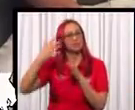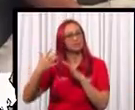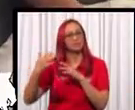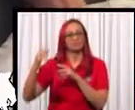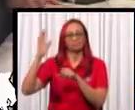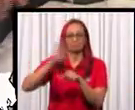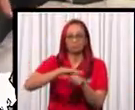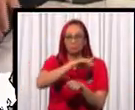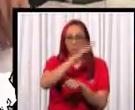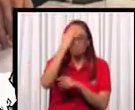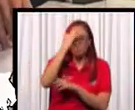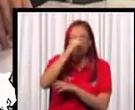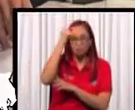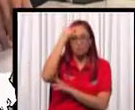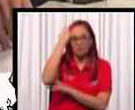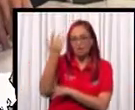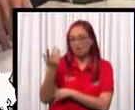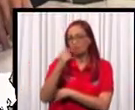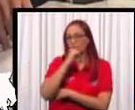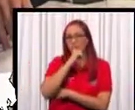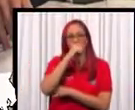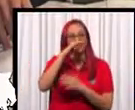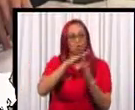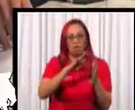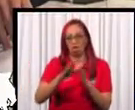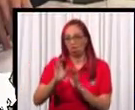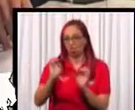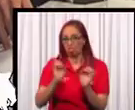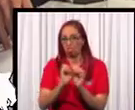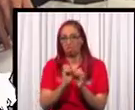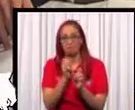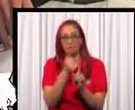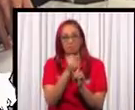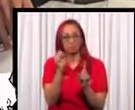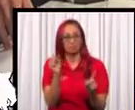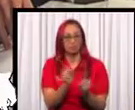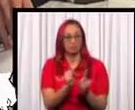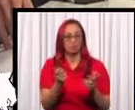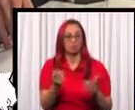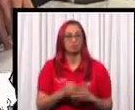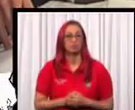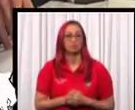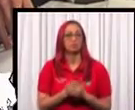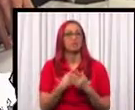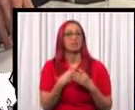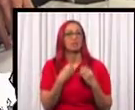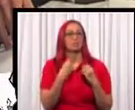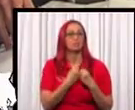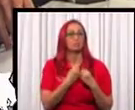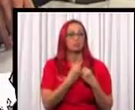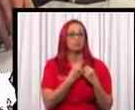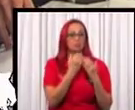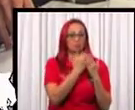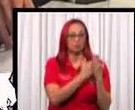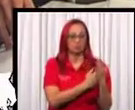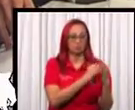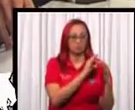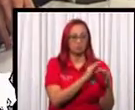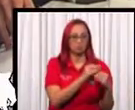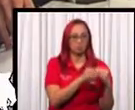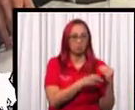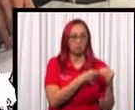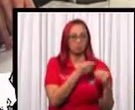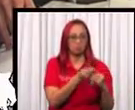el gobierno no pone orden a esa situación, a ese conflicto que tienen tanto los productores como